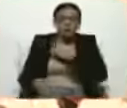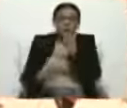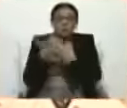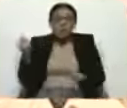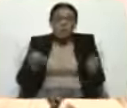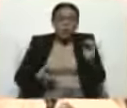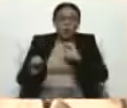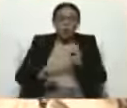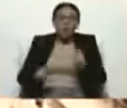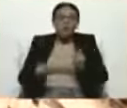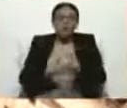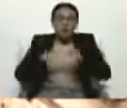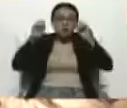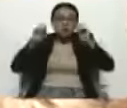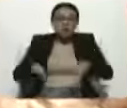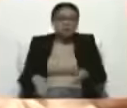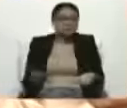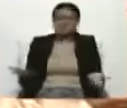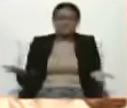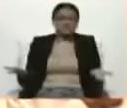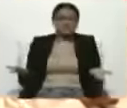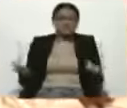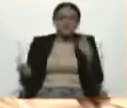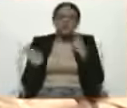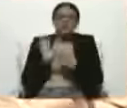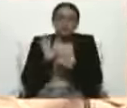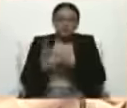Una inteligencia superior,